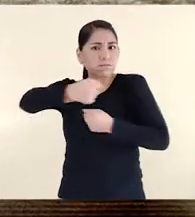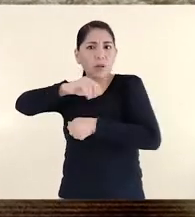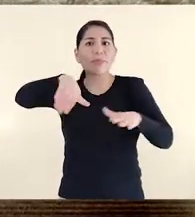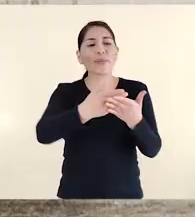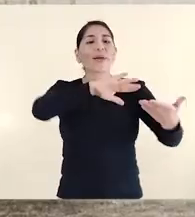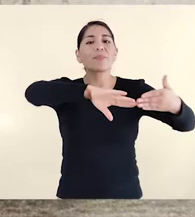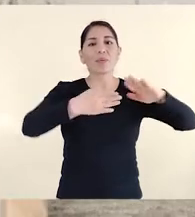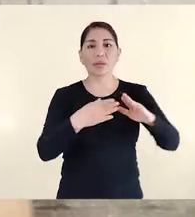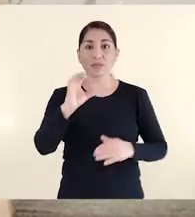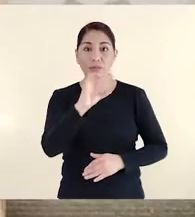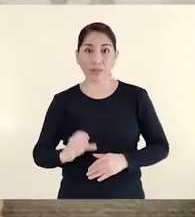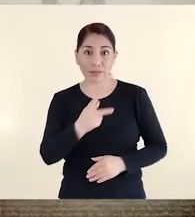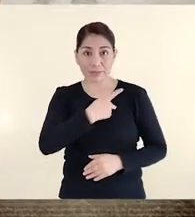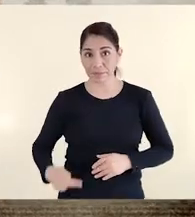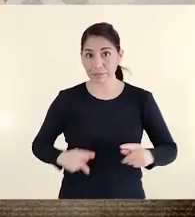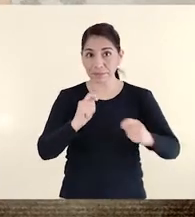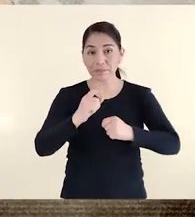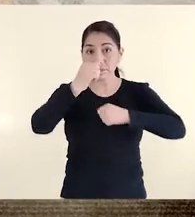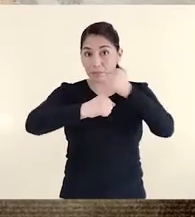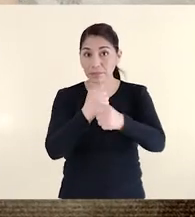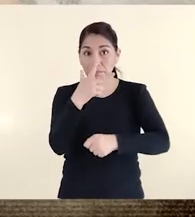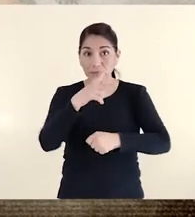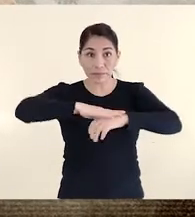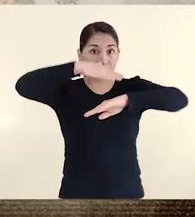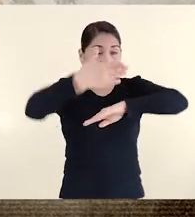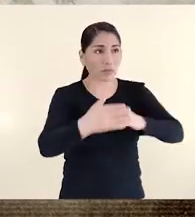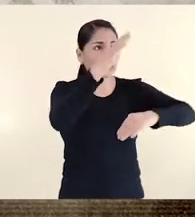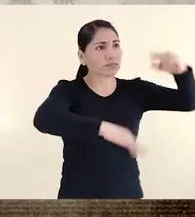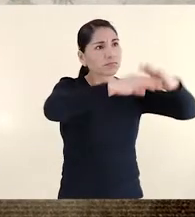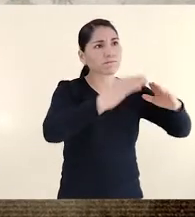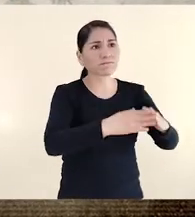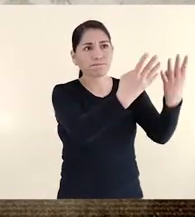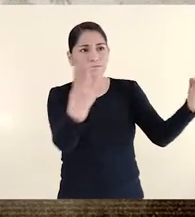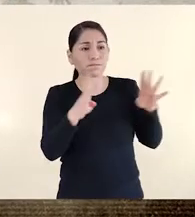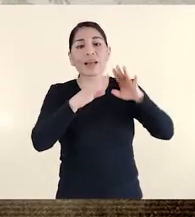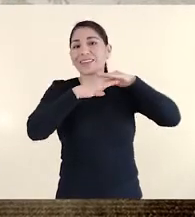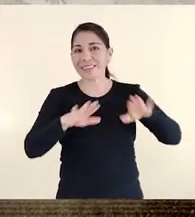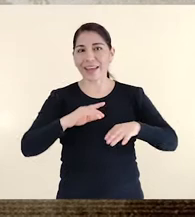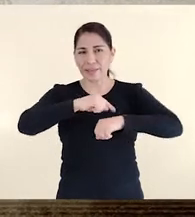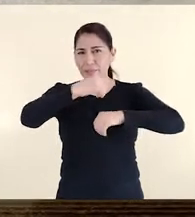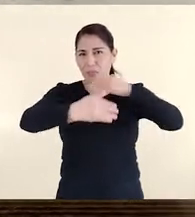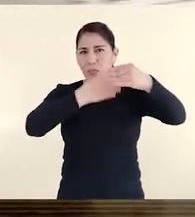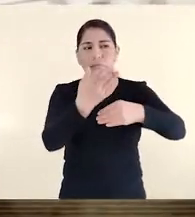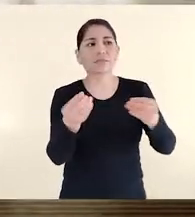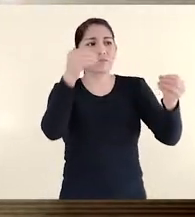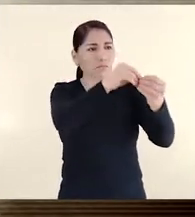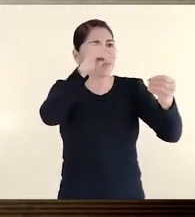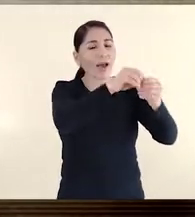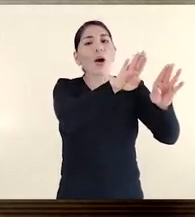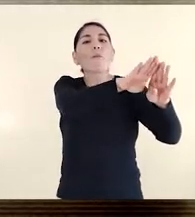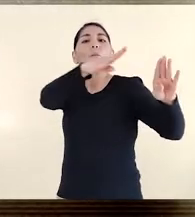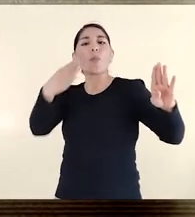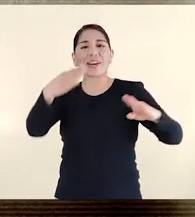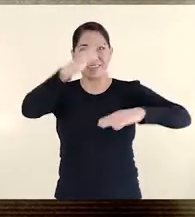las poblaciones de la costa del virreinato. 3 años después, la gigantesca obra se había concluido. Con el tiempo se fueron añadiendo puertas